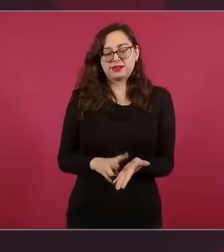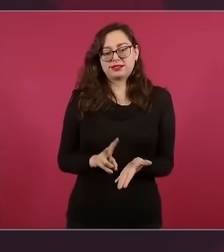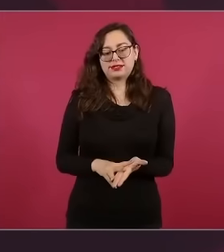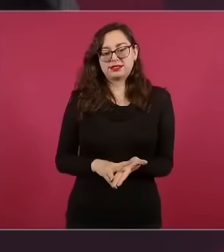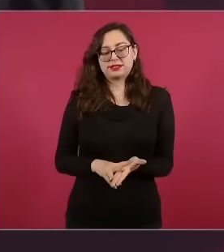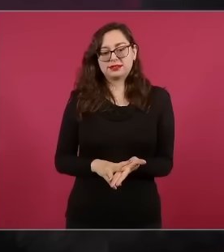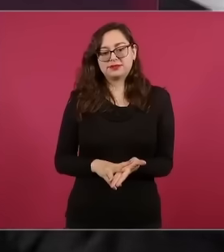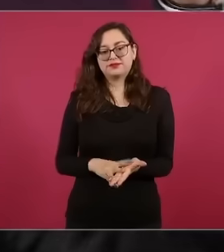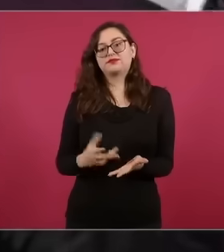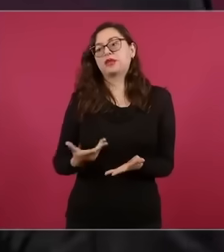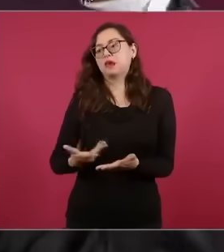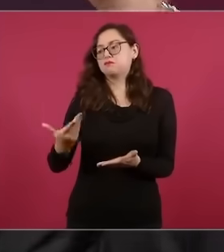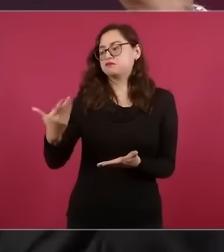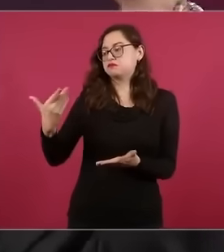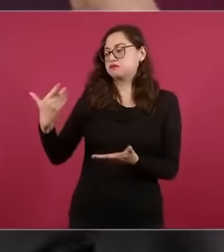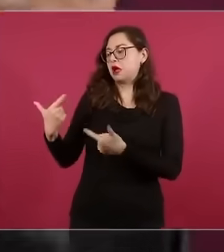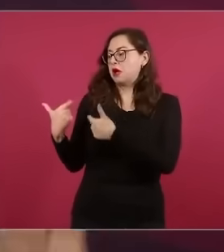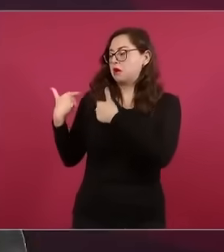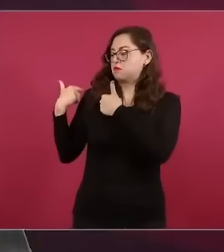por su pasado